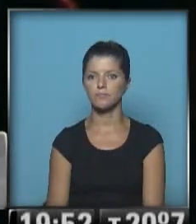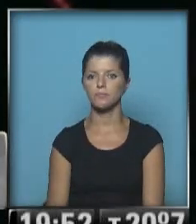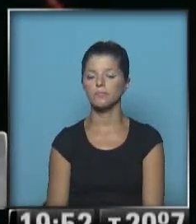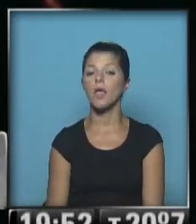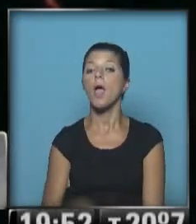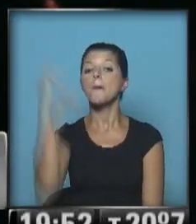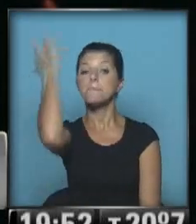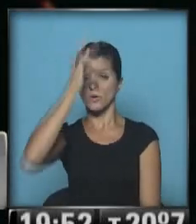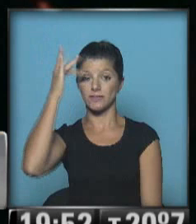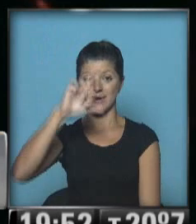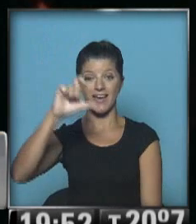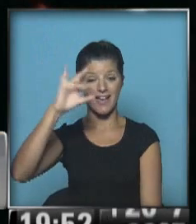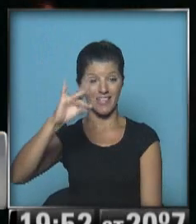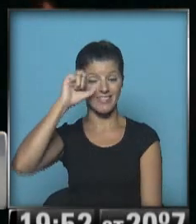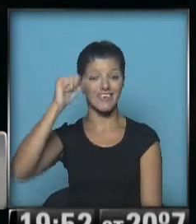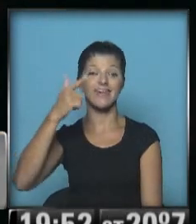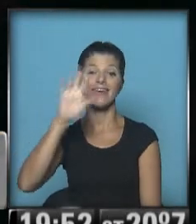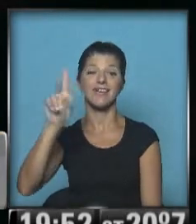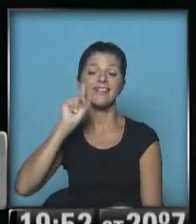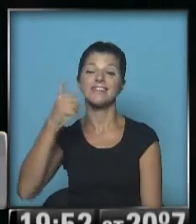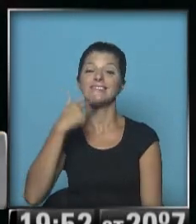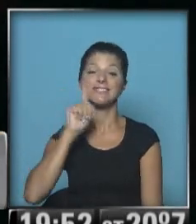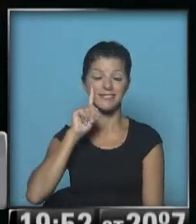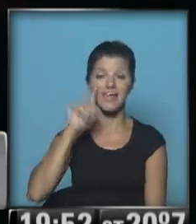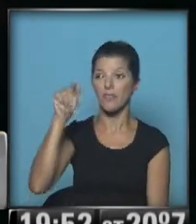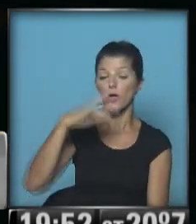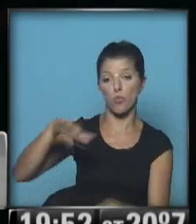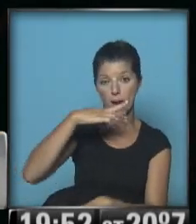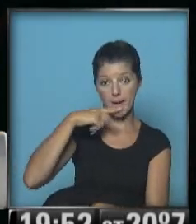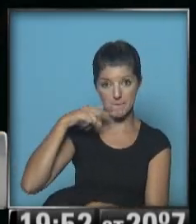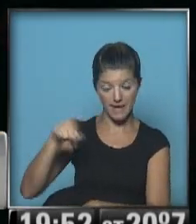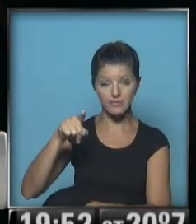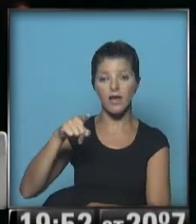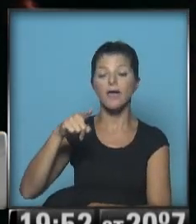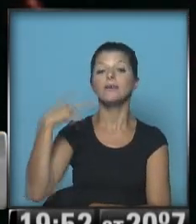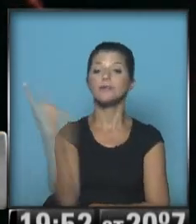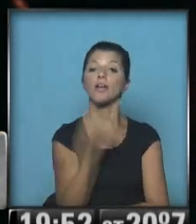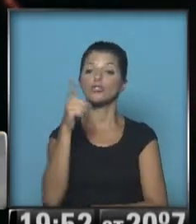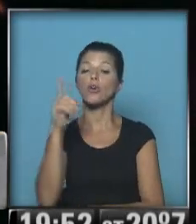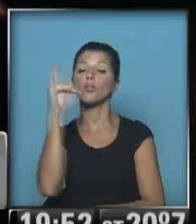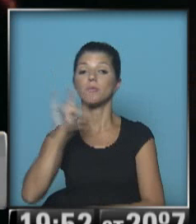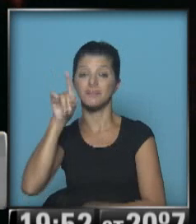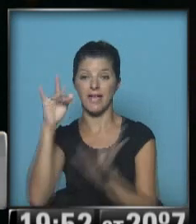Octavio deris arzobispo de la plata rector de la Universidad Católica